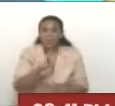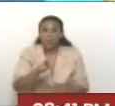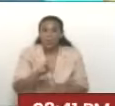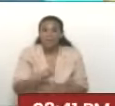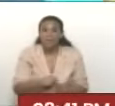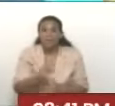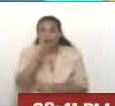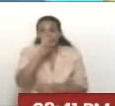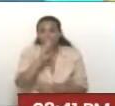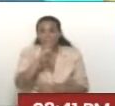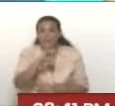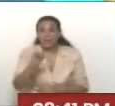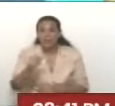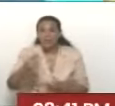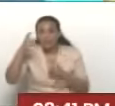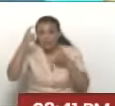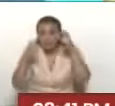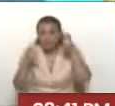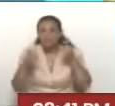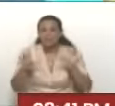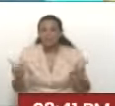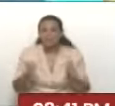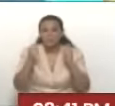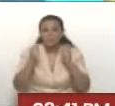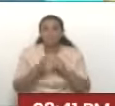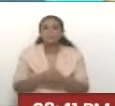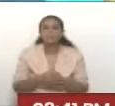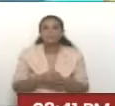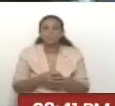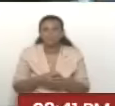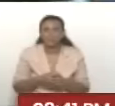de la victoria del comandante Chávez. Victoria.